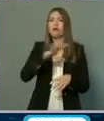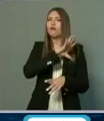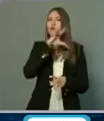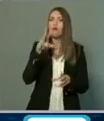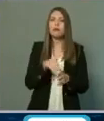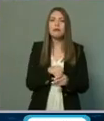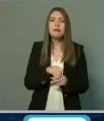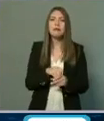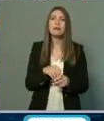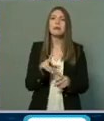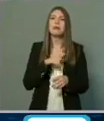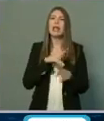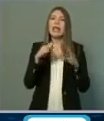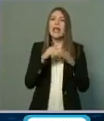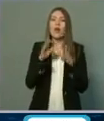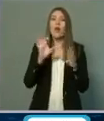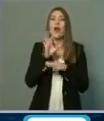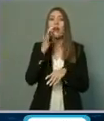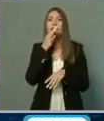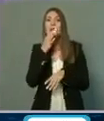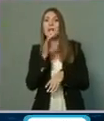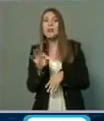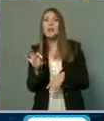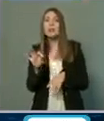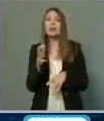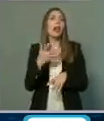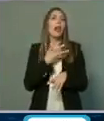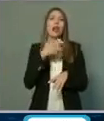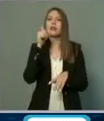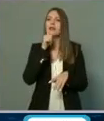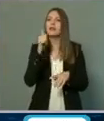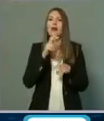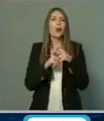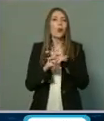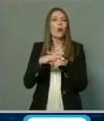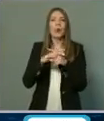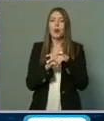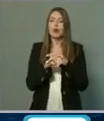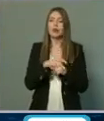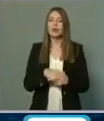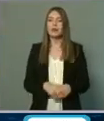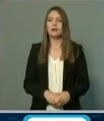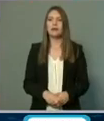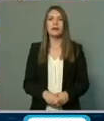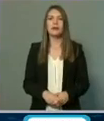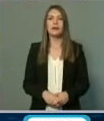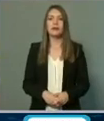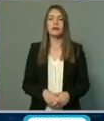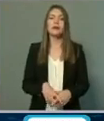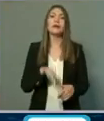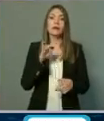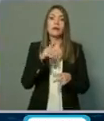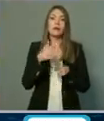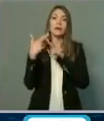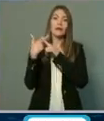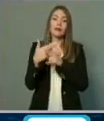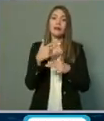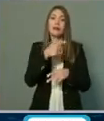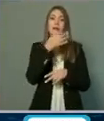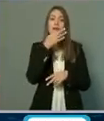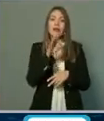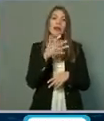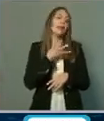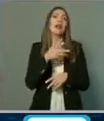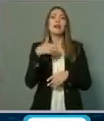tu casa, mi casa, cuando hay fiestas, o sea, de todo, es lucha libre. Así es, lucha libre. Y justo la celebración la vamos a tener este próximo 3 de agosto. Cuéntanos